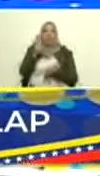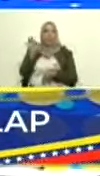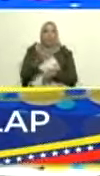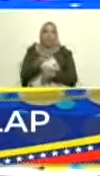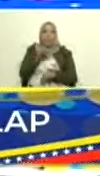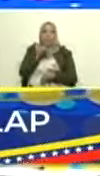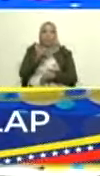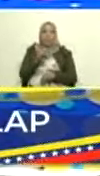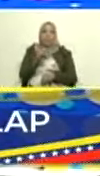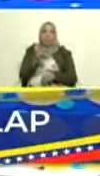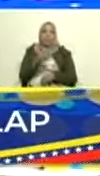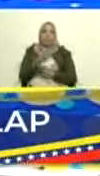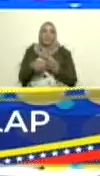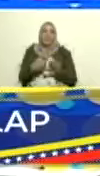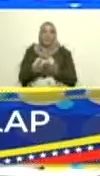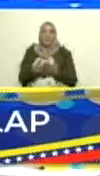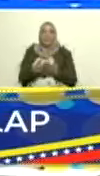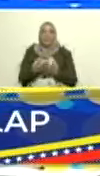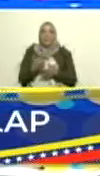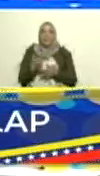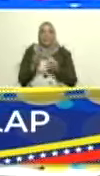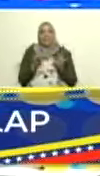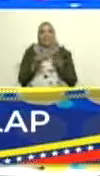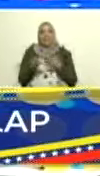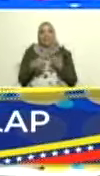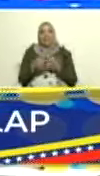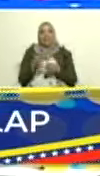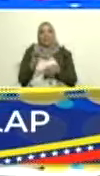46.510, 7.600.000 familias